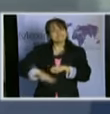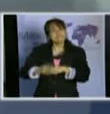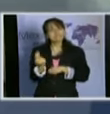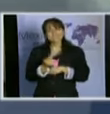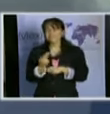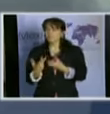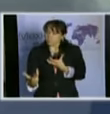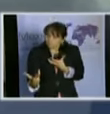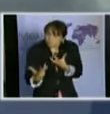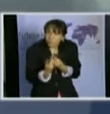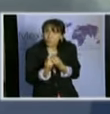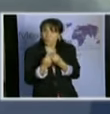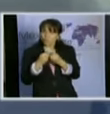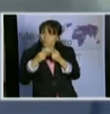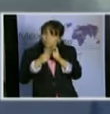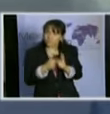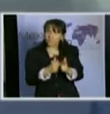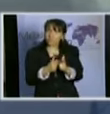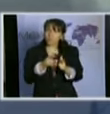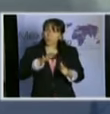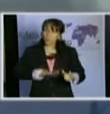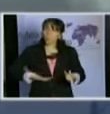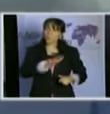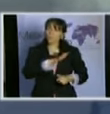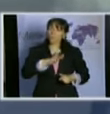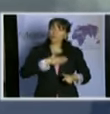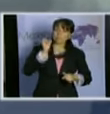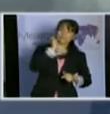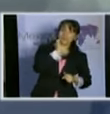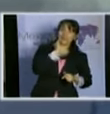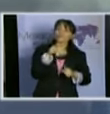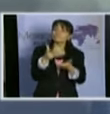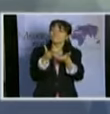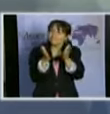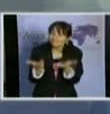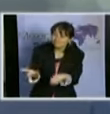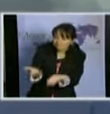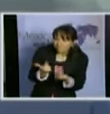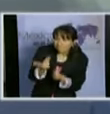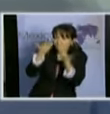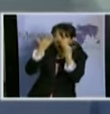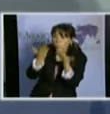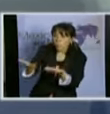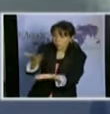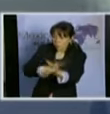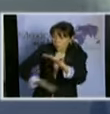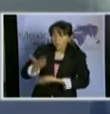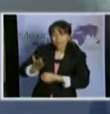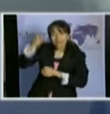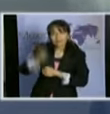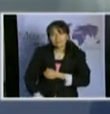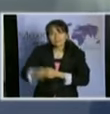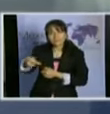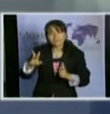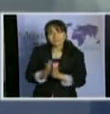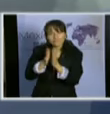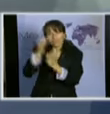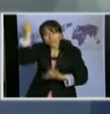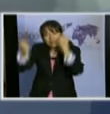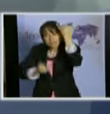legislativo. Nosotros también queremos ser un Senado abierto a la sociedad civil, abierto a su participación, abierto